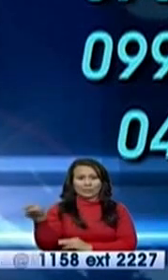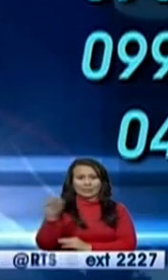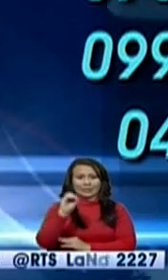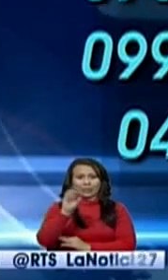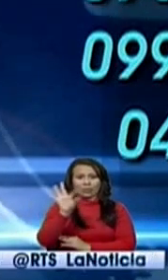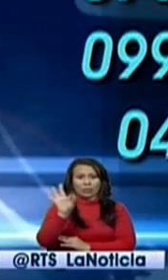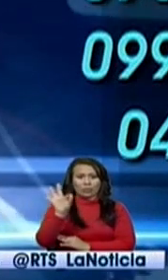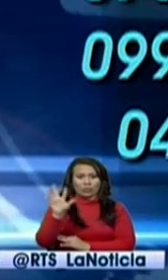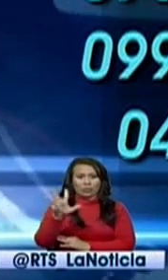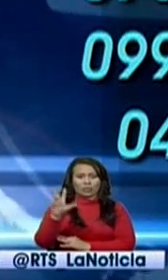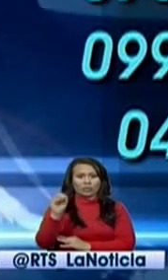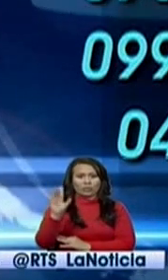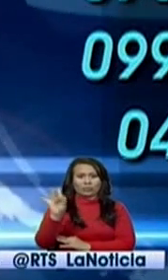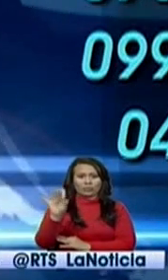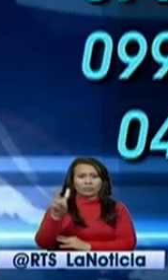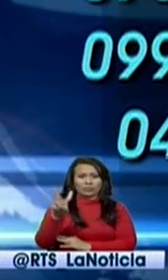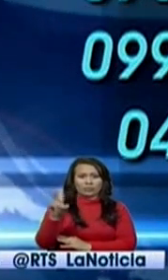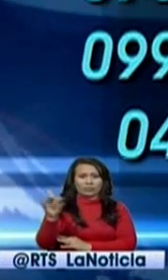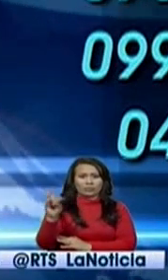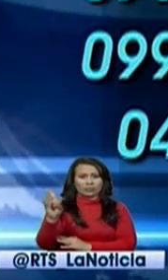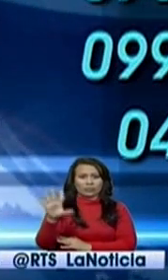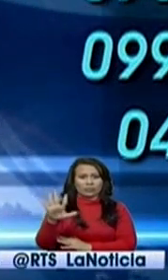099-3082-753 o al